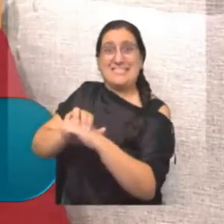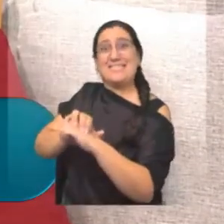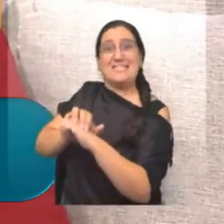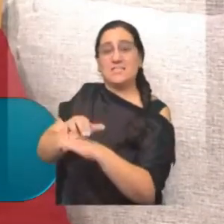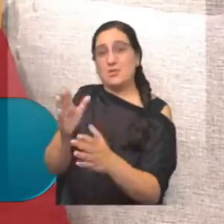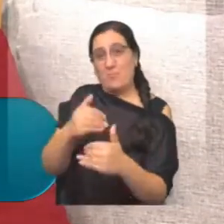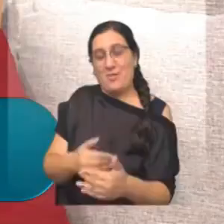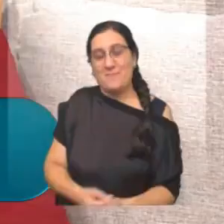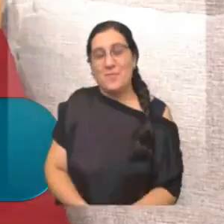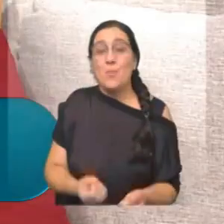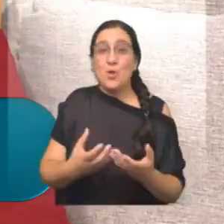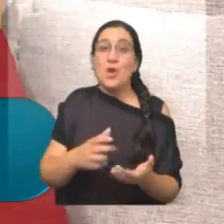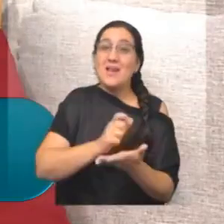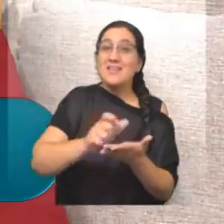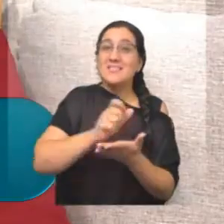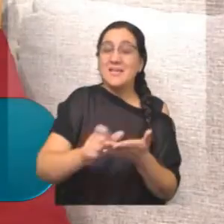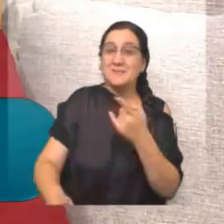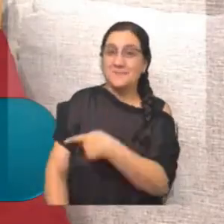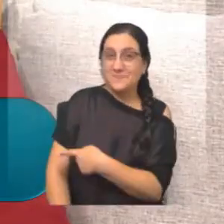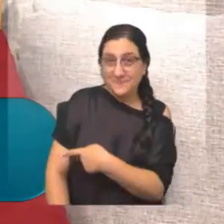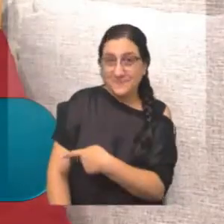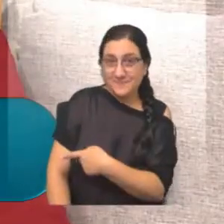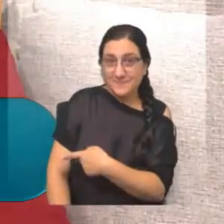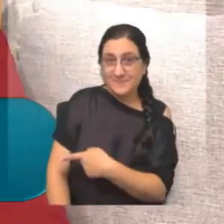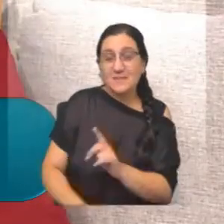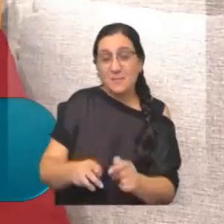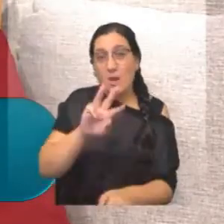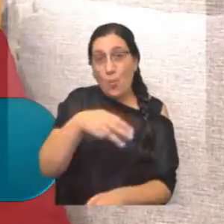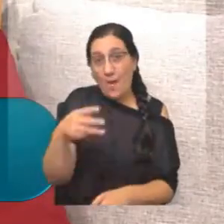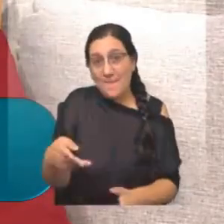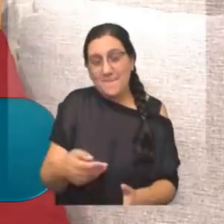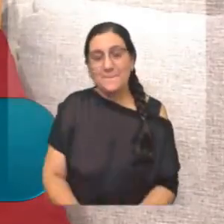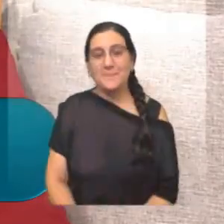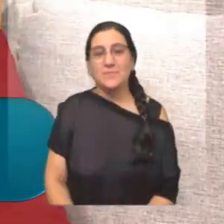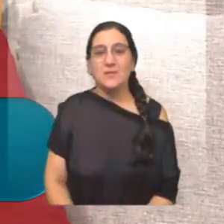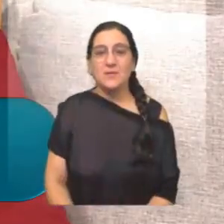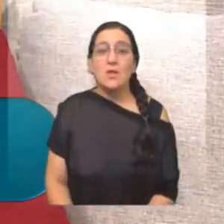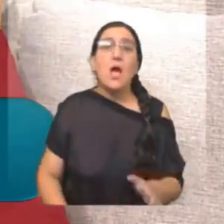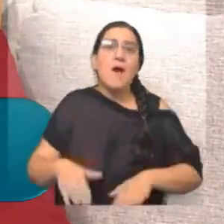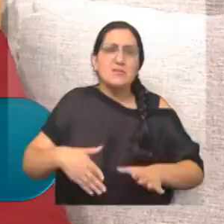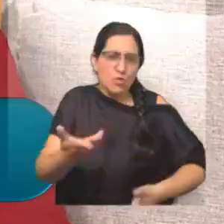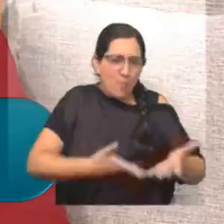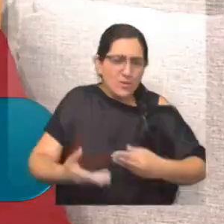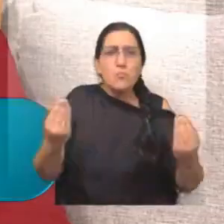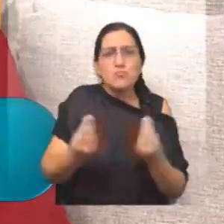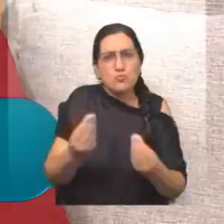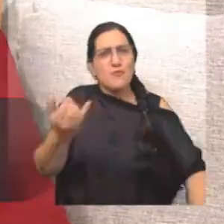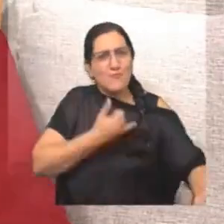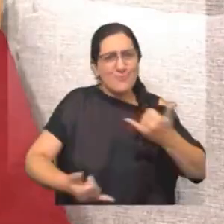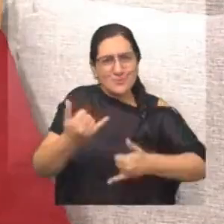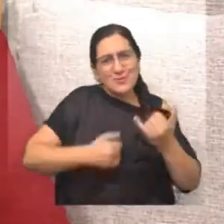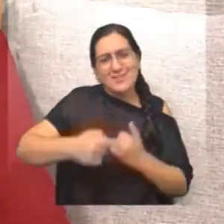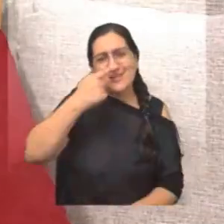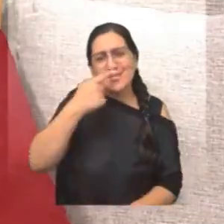en Instagram y Uruguay Fisioterapia también en Instagram, las páginas oficiales ahí, donde muchas veces compartimos muchísima de esta información y bueno, y